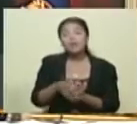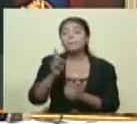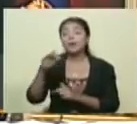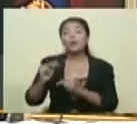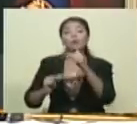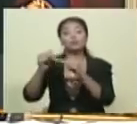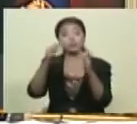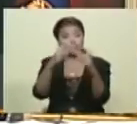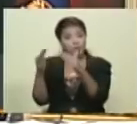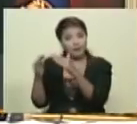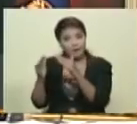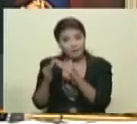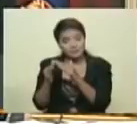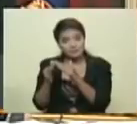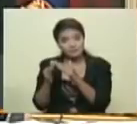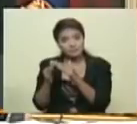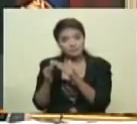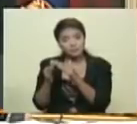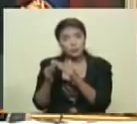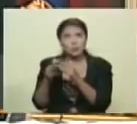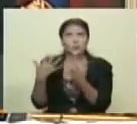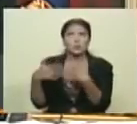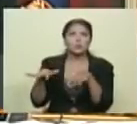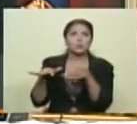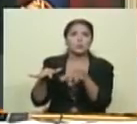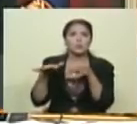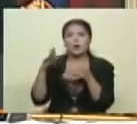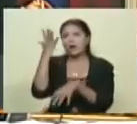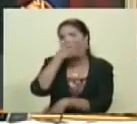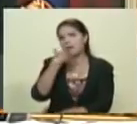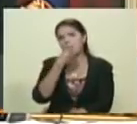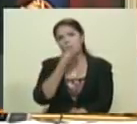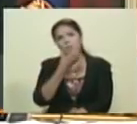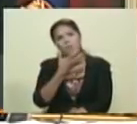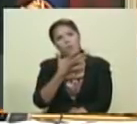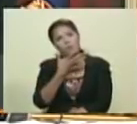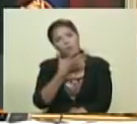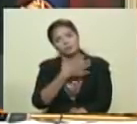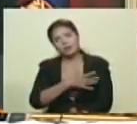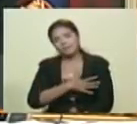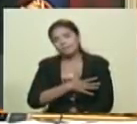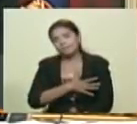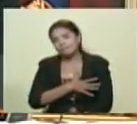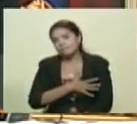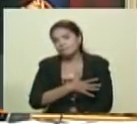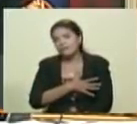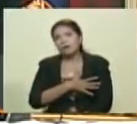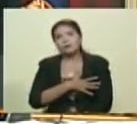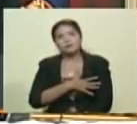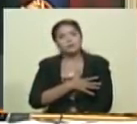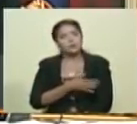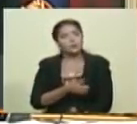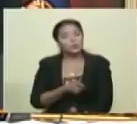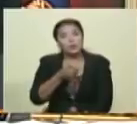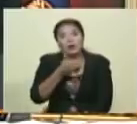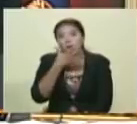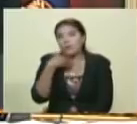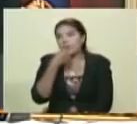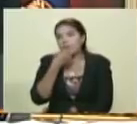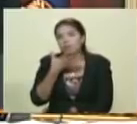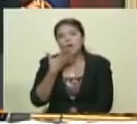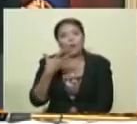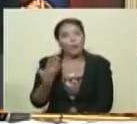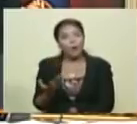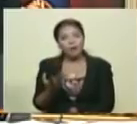más audaz, más hermosa y más humana del planeta Tierra, te lo digo, se llama la